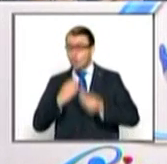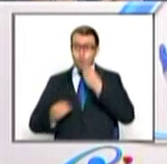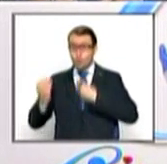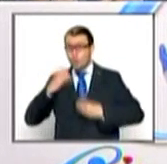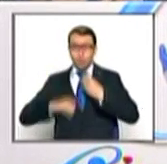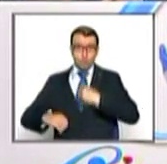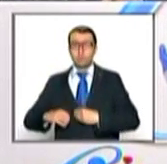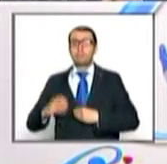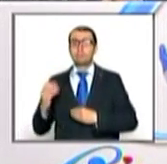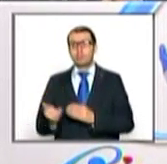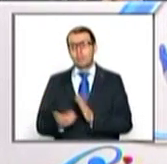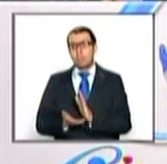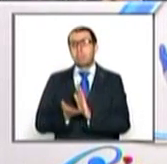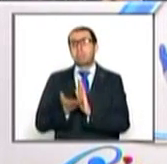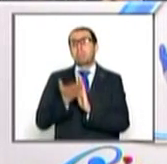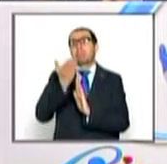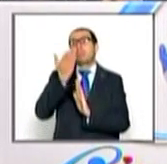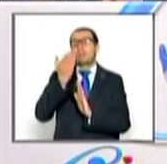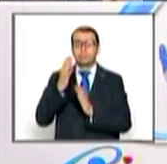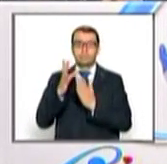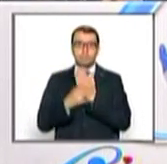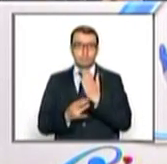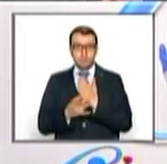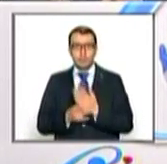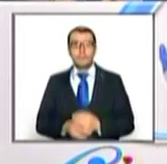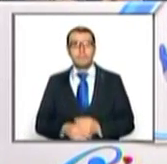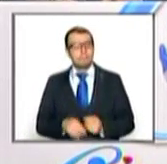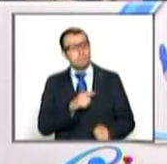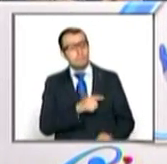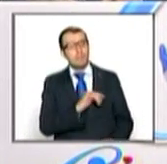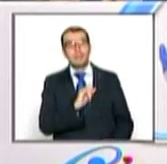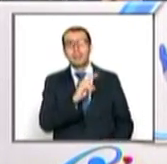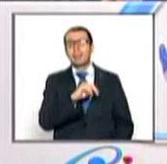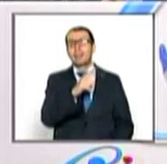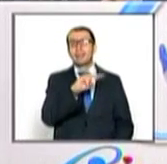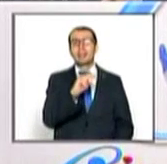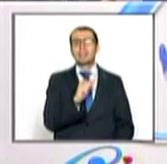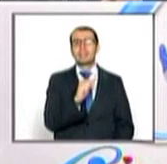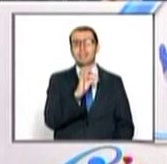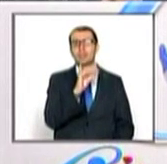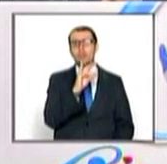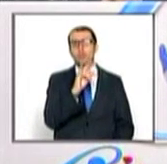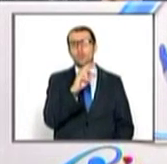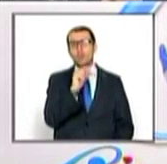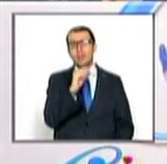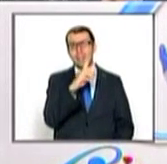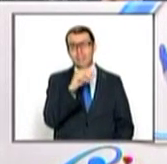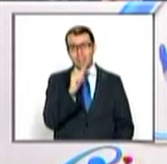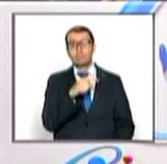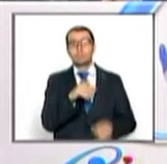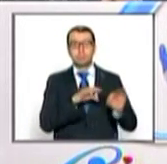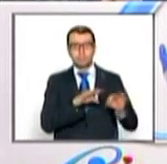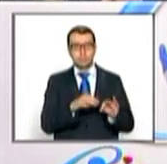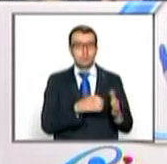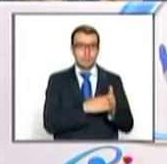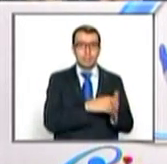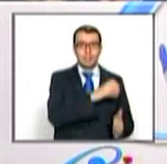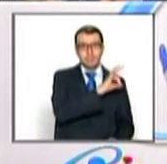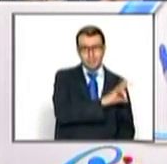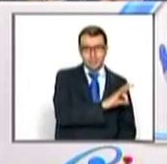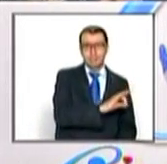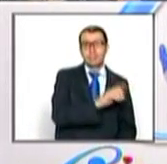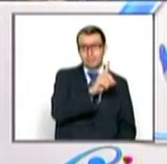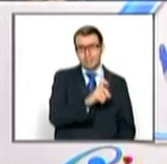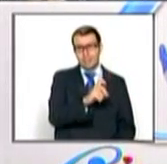terminamos enfermando. Por otro lado están las grasas que son de tipo insaturado, que son las grasas que les expliqué ahorita, los omegas 3, 6 y 9, como ustedes ven